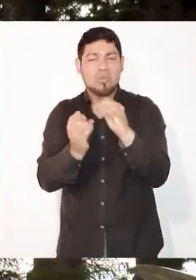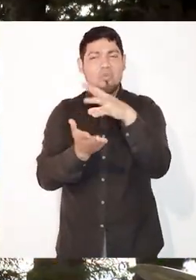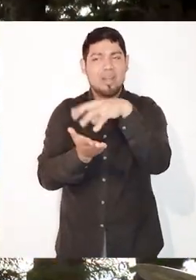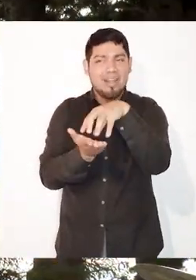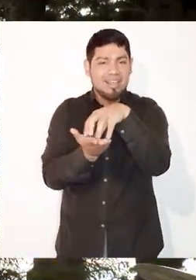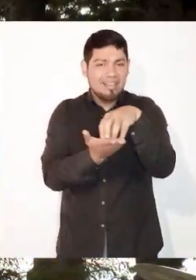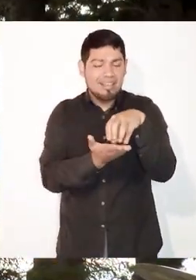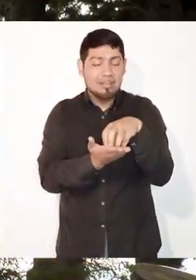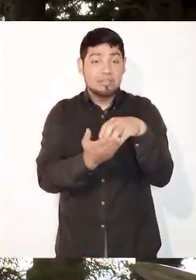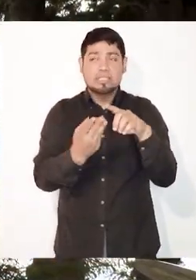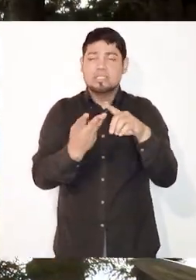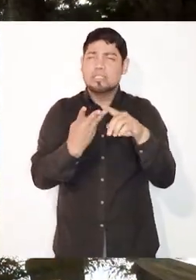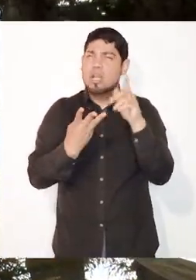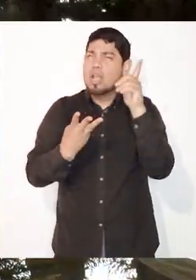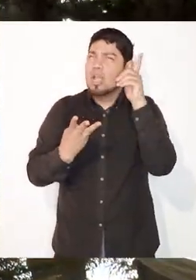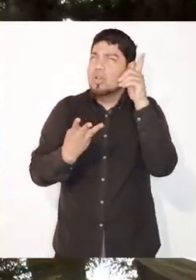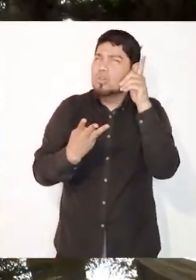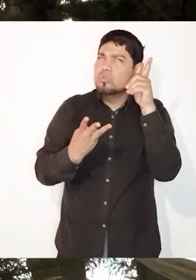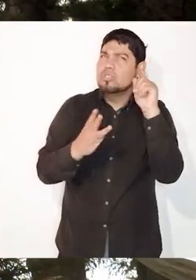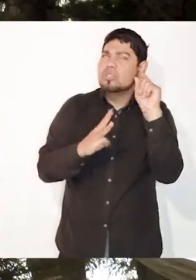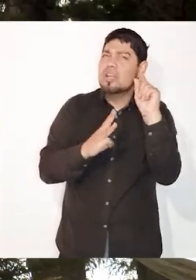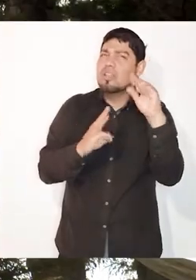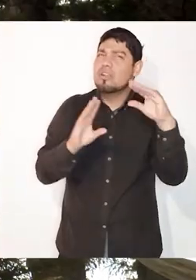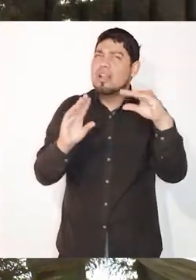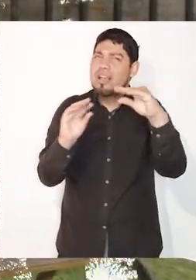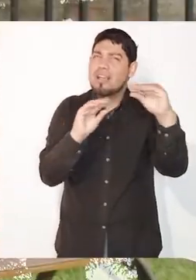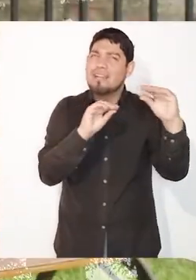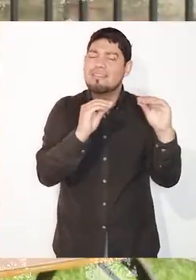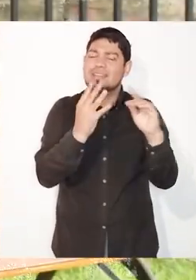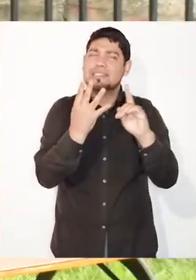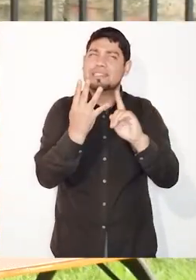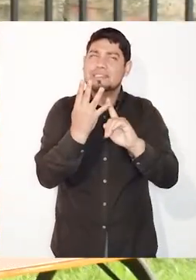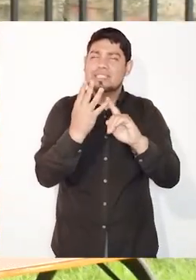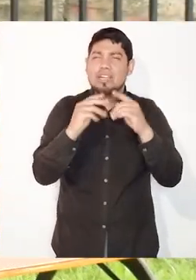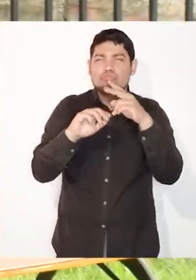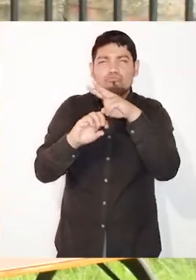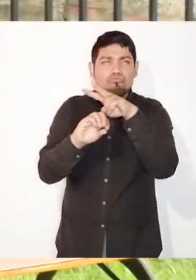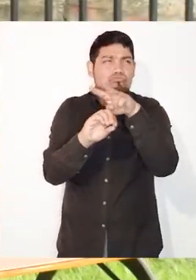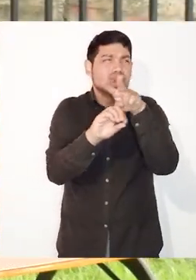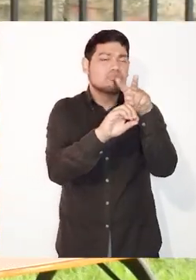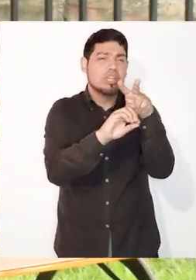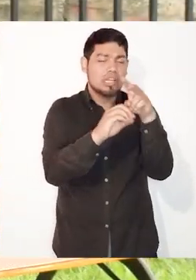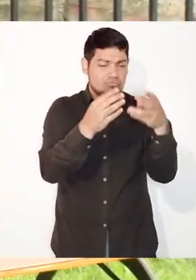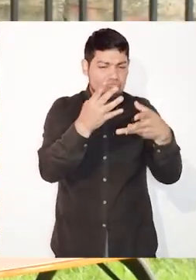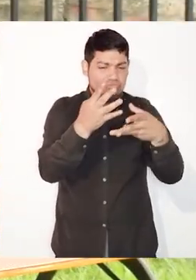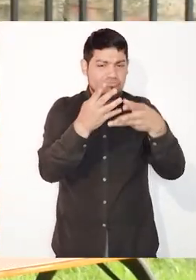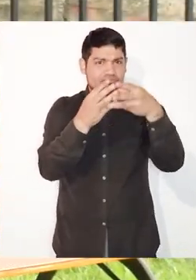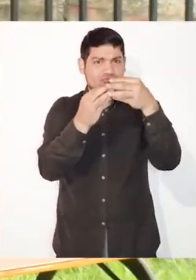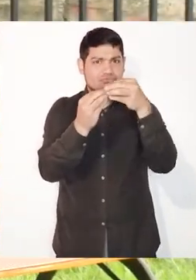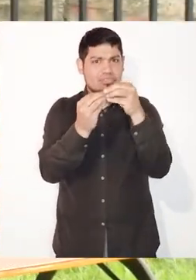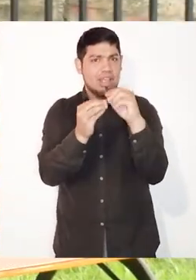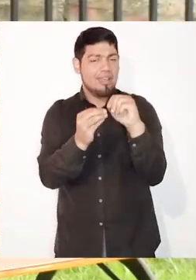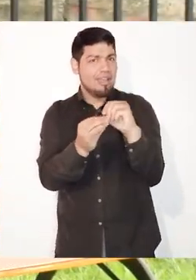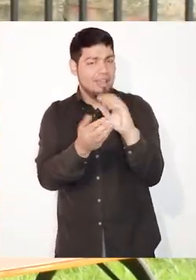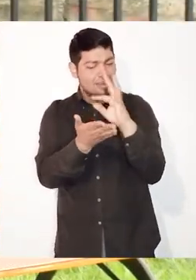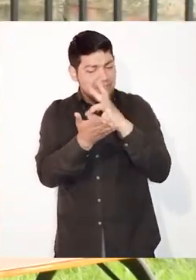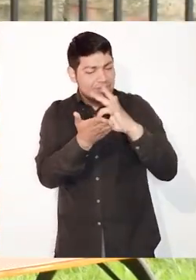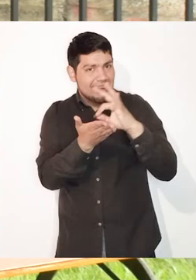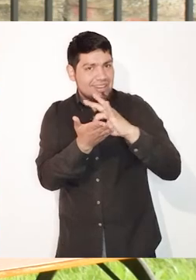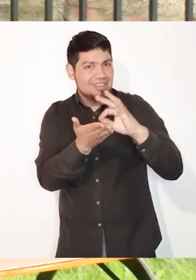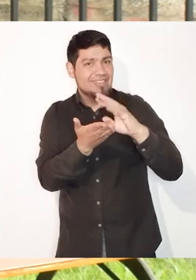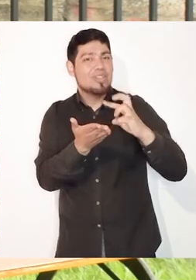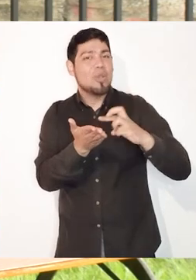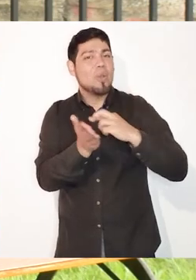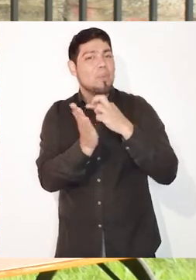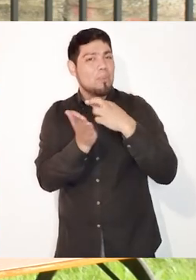¿no? Y luego voy escuchando las voces y luego se van formando los paisajes concretos que van bajando